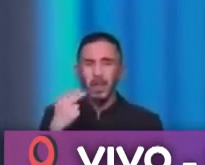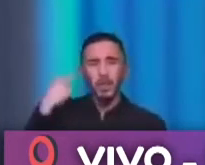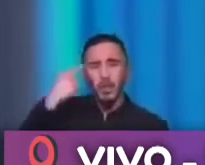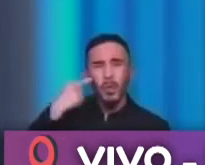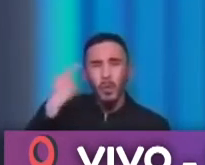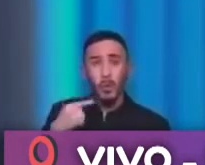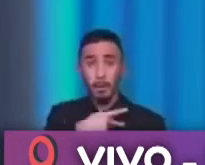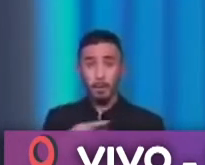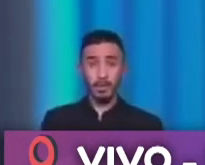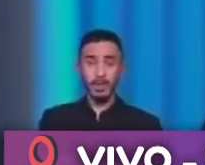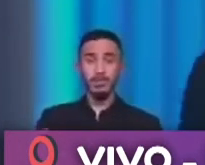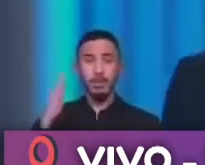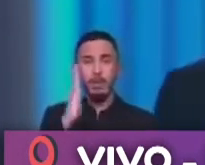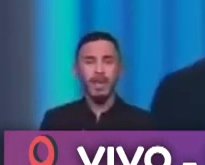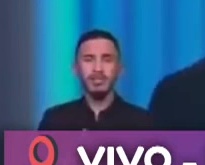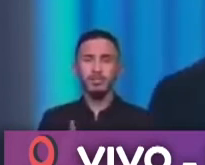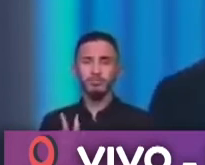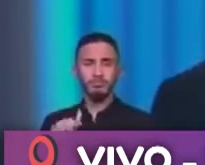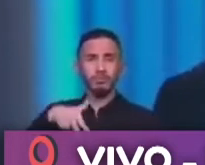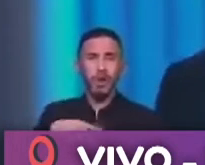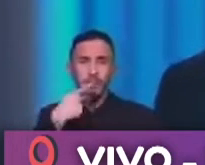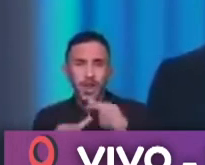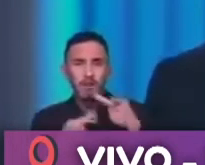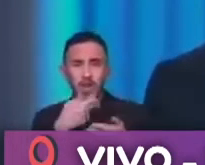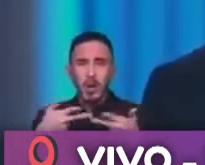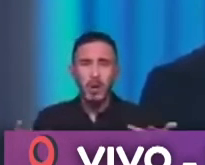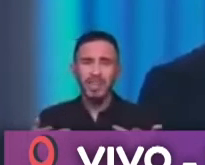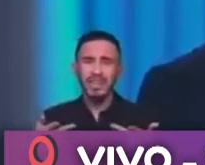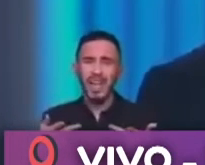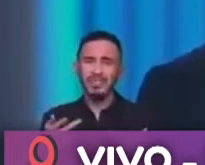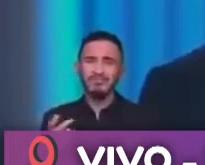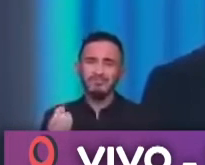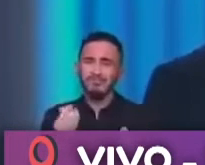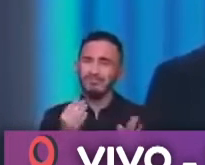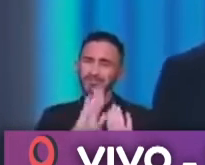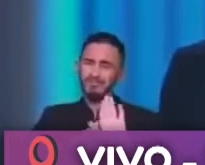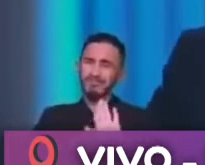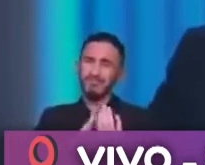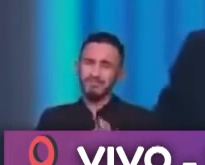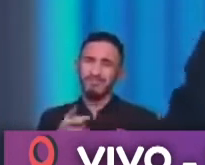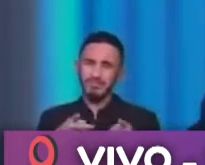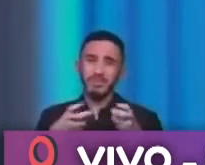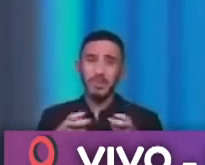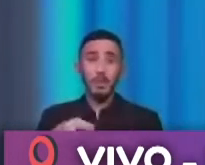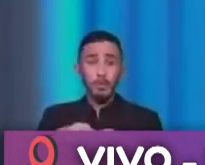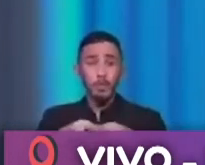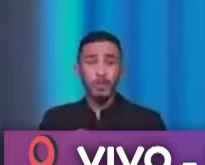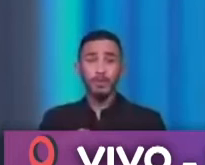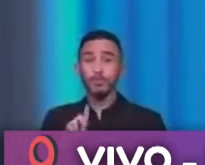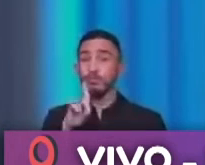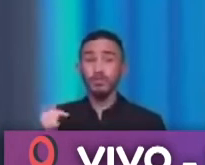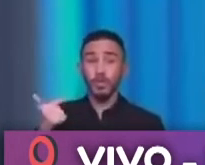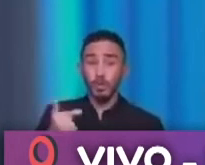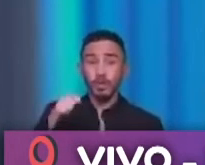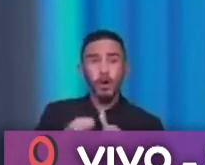También, roza mucho esto con la discusión, la pelea, esto que vos planteas, las cuestiones personales que hay, todo lo que atravesó